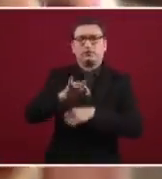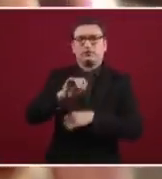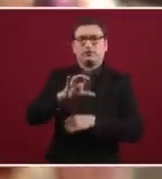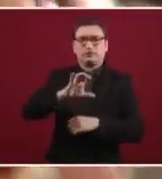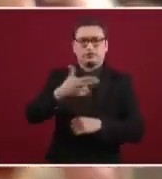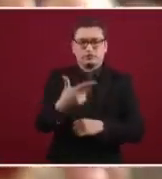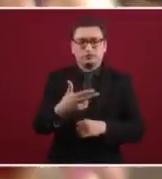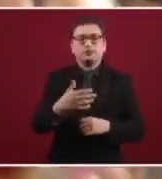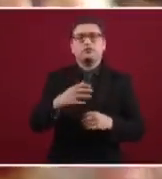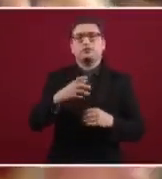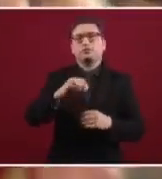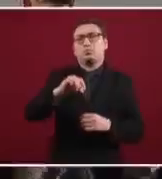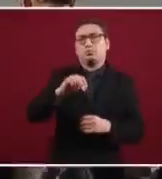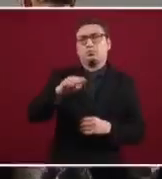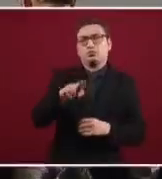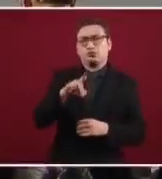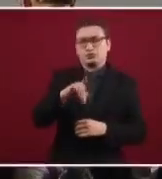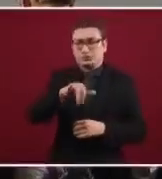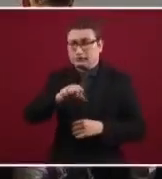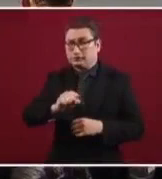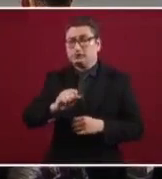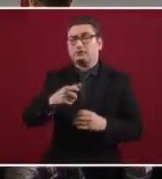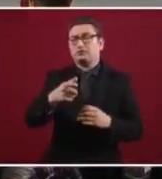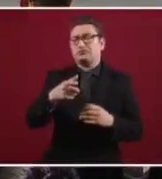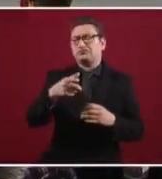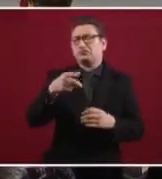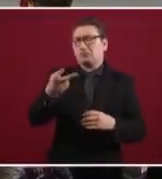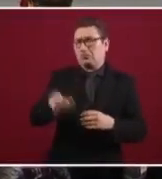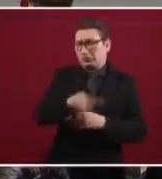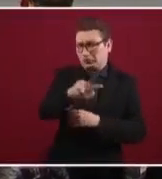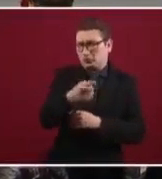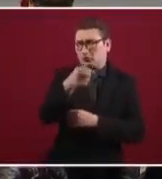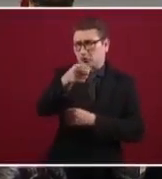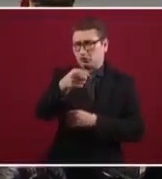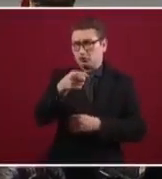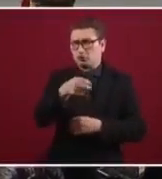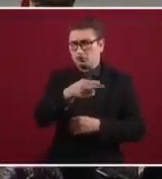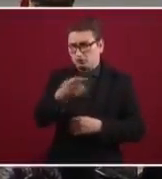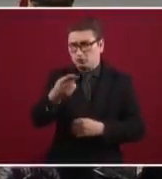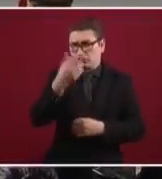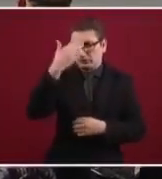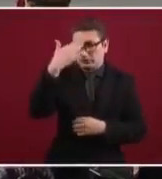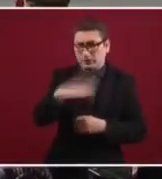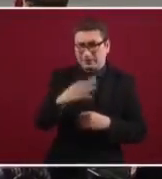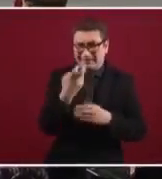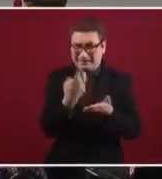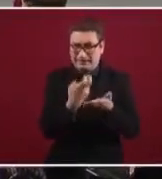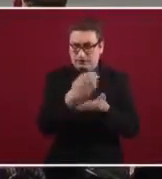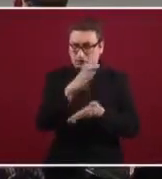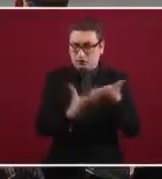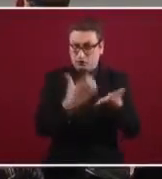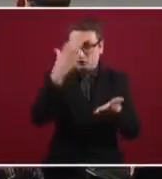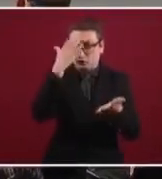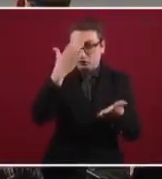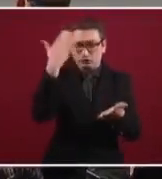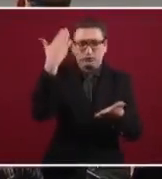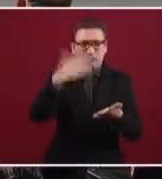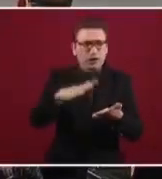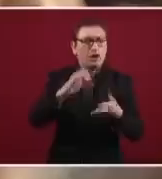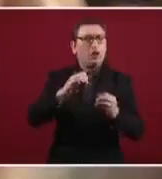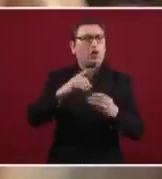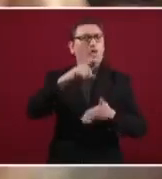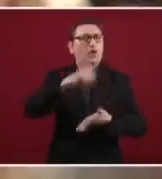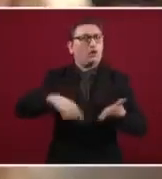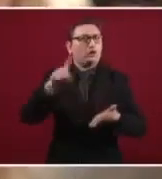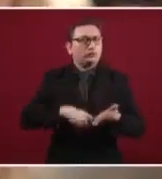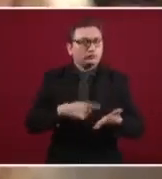y Moody's. Preguntarle si usted sabe algo sobre estos contratos, si ya se cancelaron